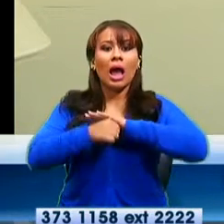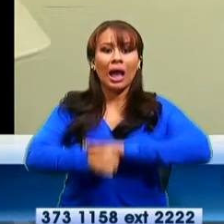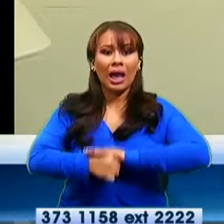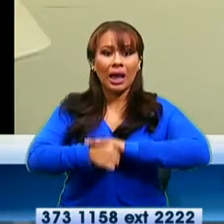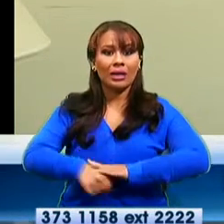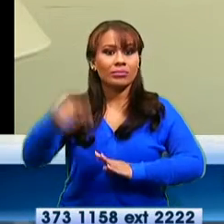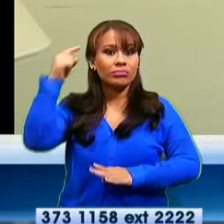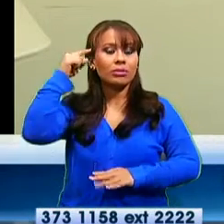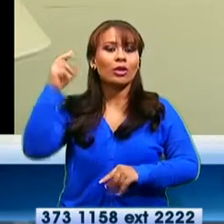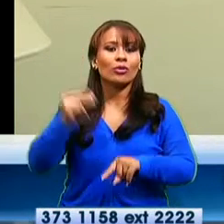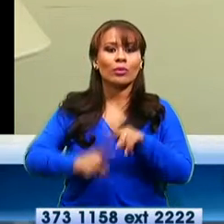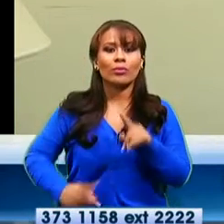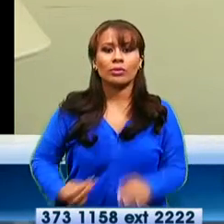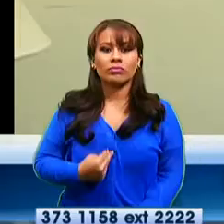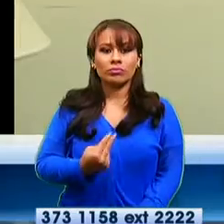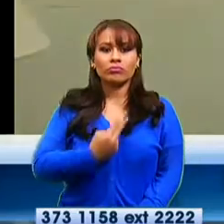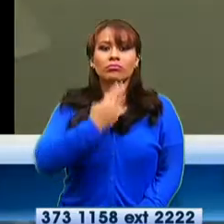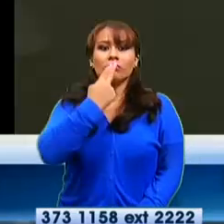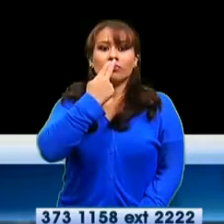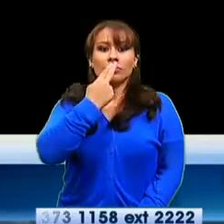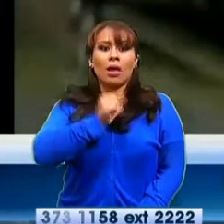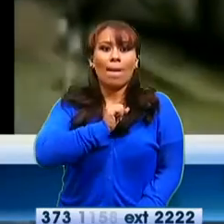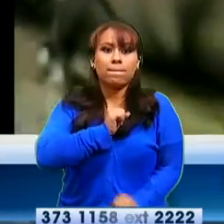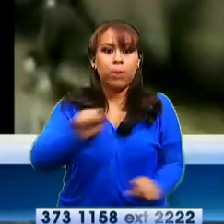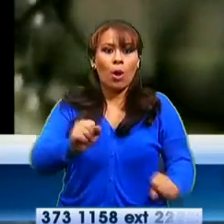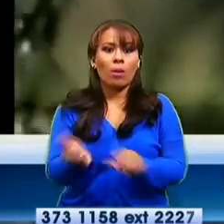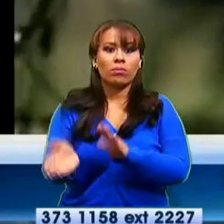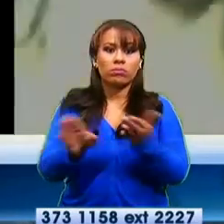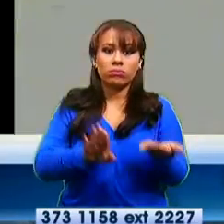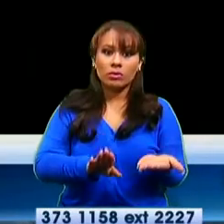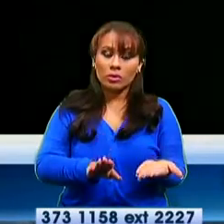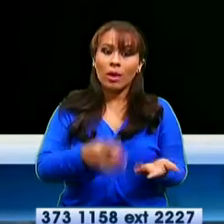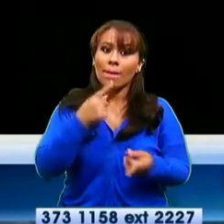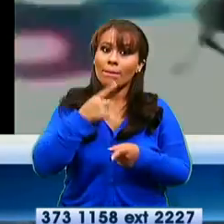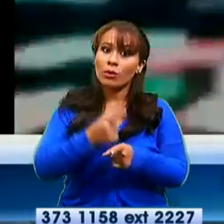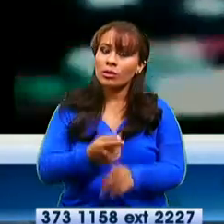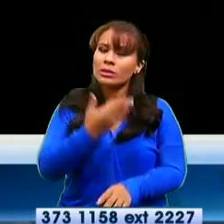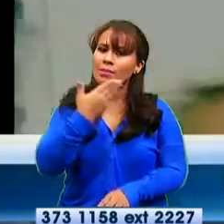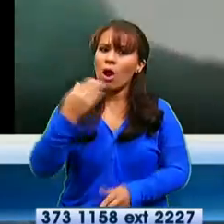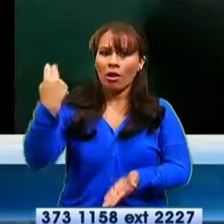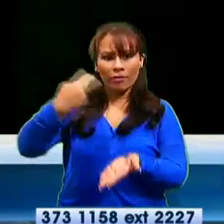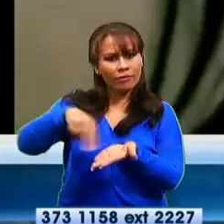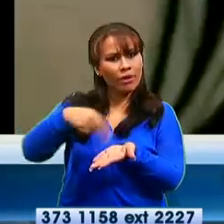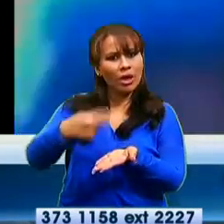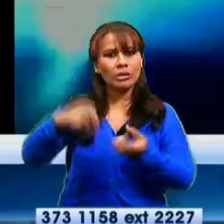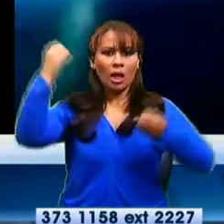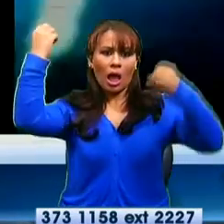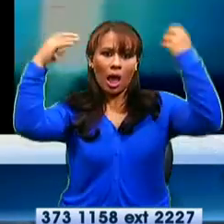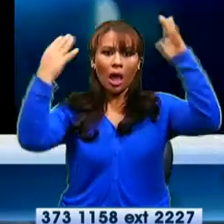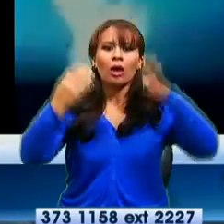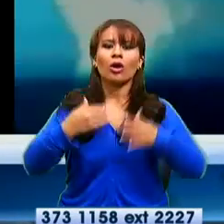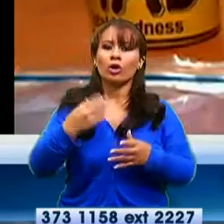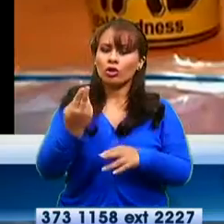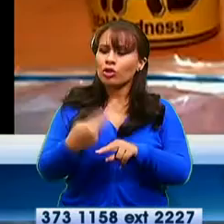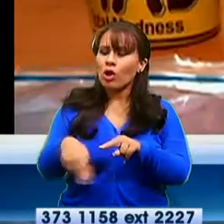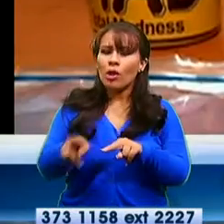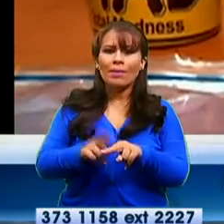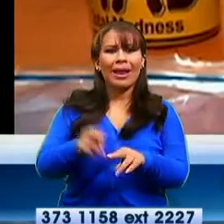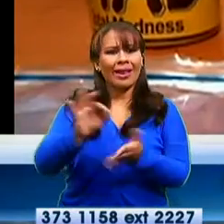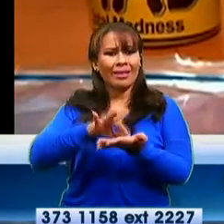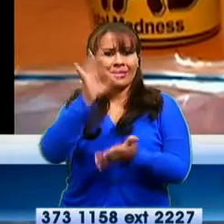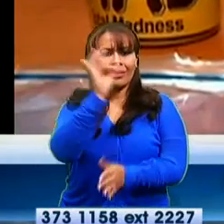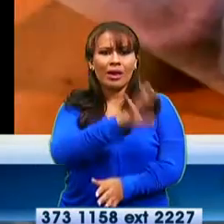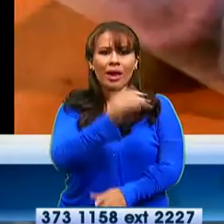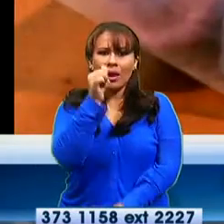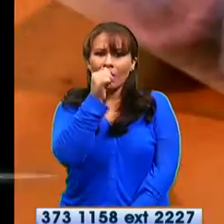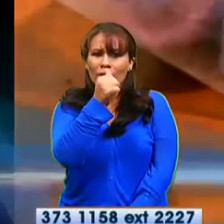cardíaca, que puede provocar la muerte. Así es preferible disfrutar sanamente, donde éxtasis, popper, creepy y otras